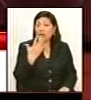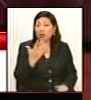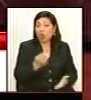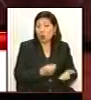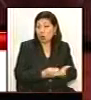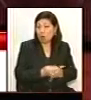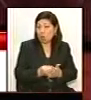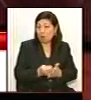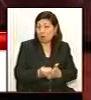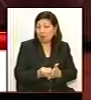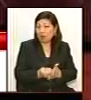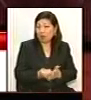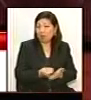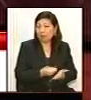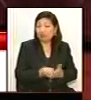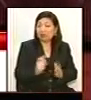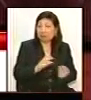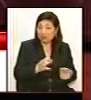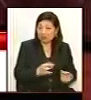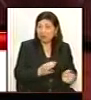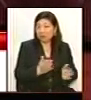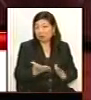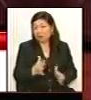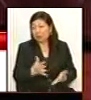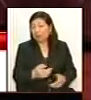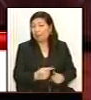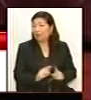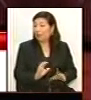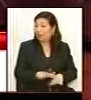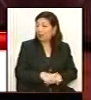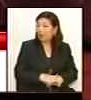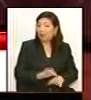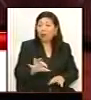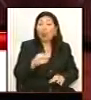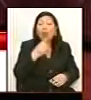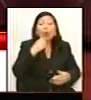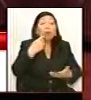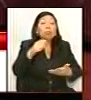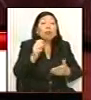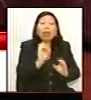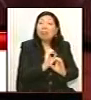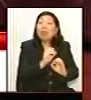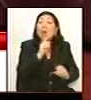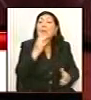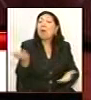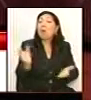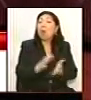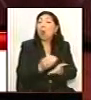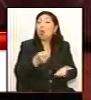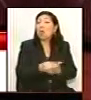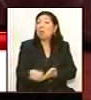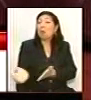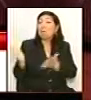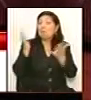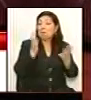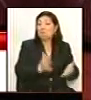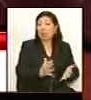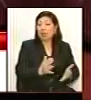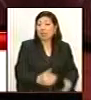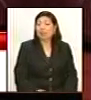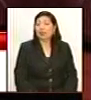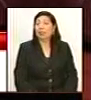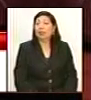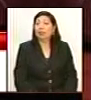compras de bienes estratégicos y no estratégicos, sin proceso de selección, ¿no? Las